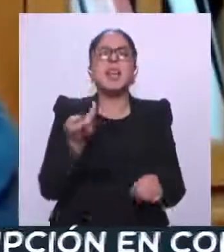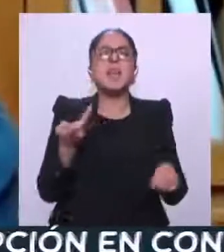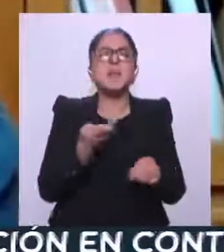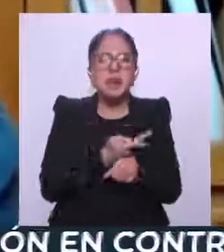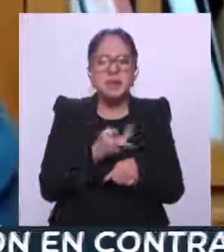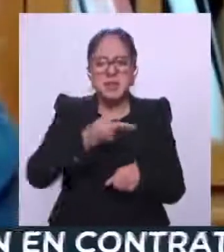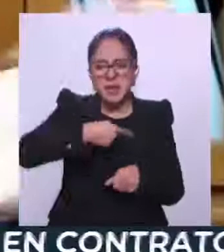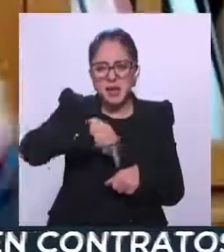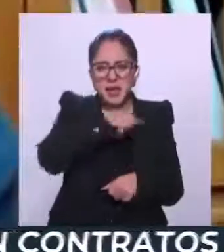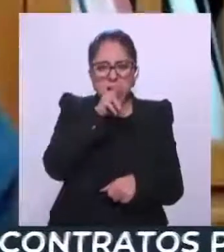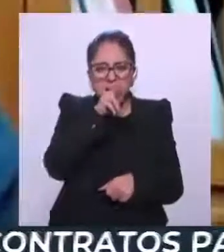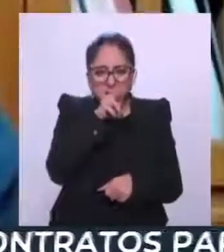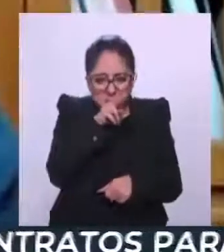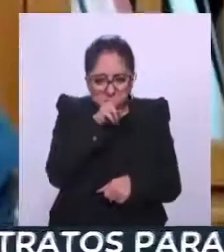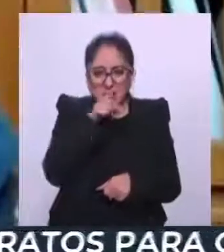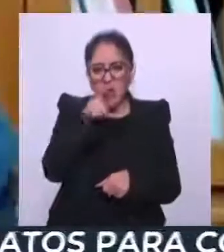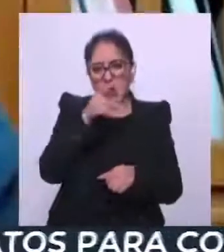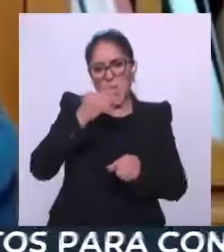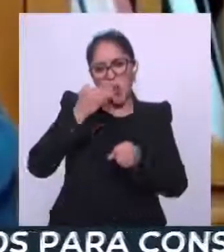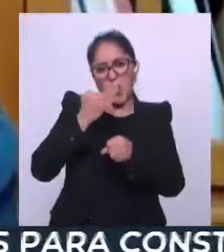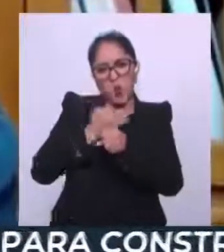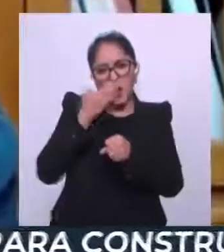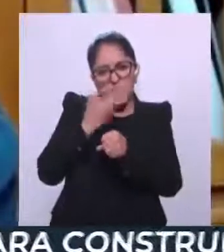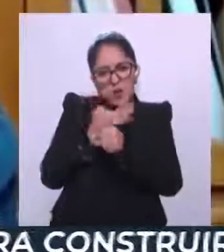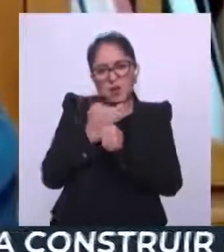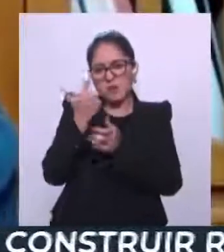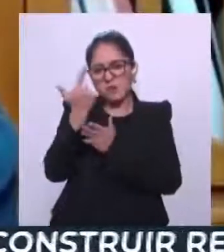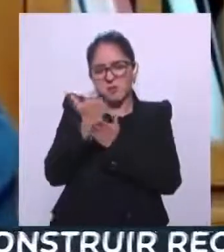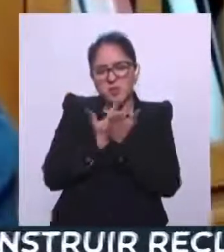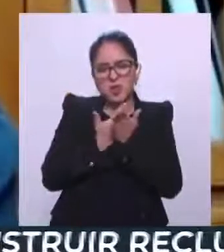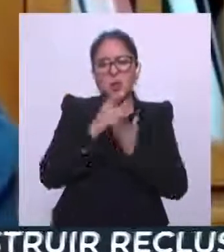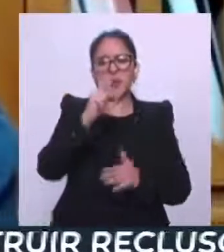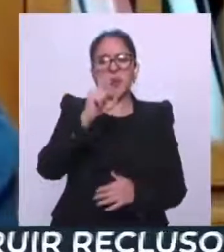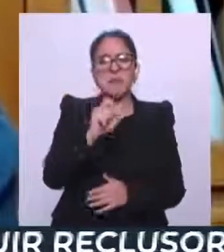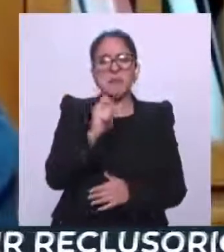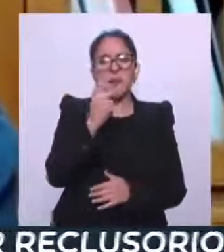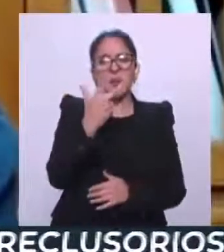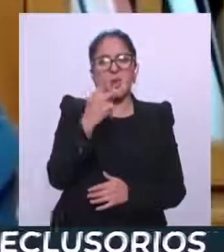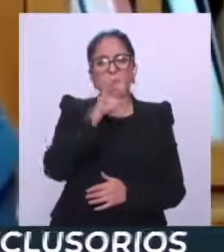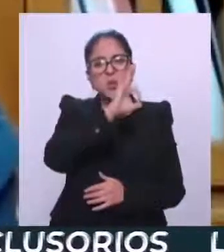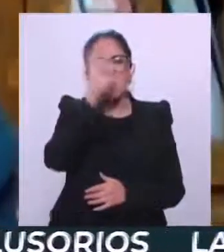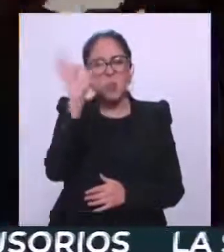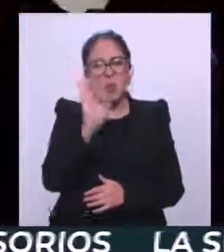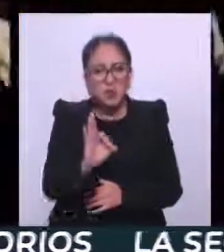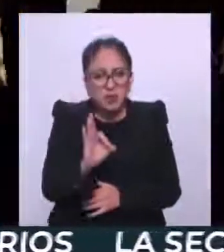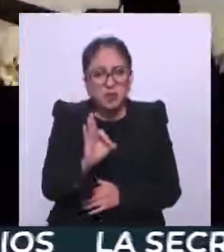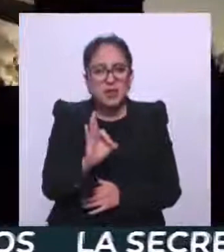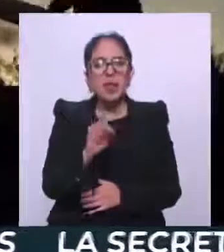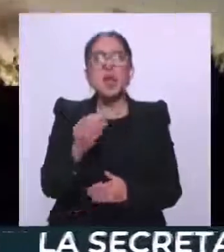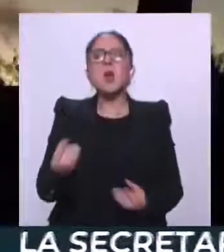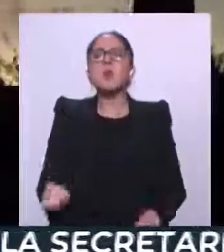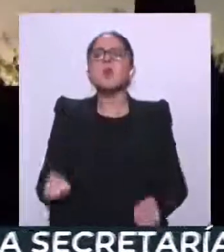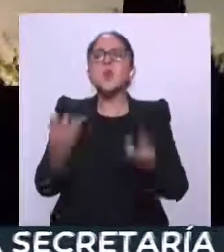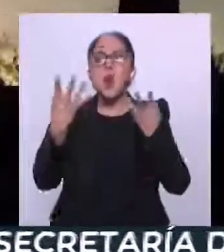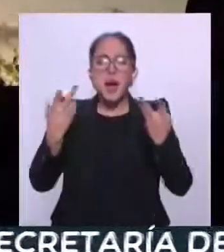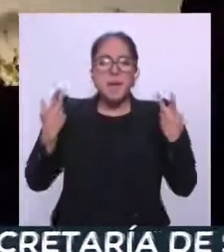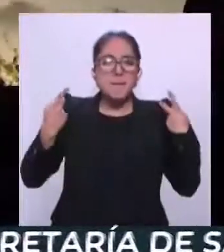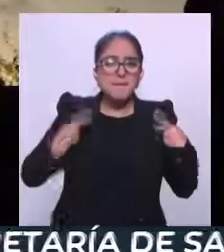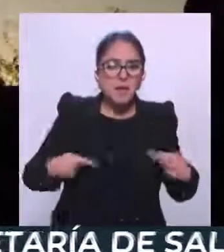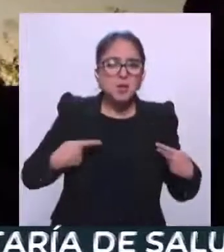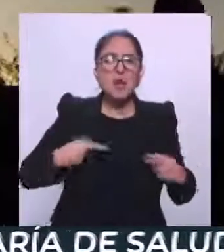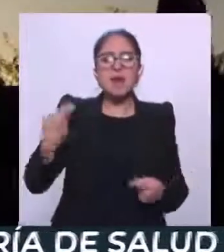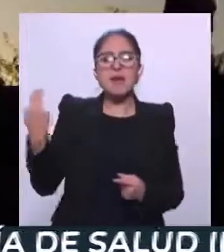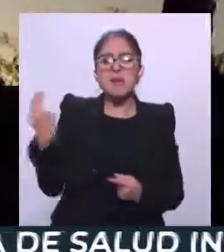que se señaló que ya ahorita hay un 28% de la demanda intermitente. ¿Qué quiere